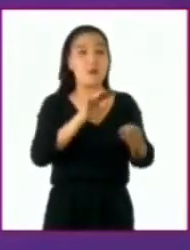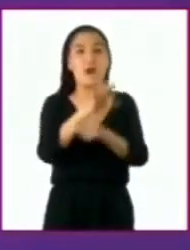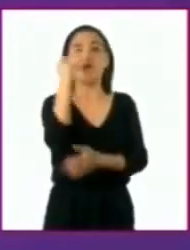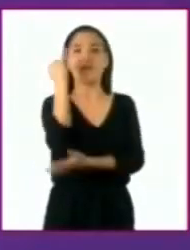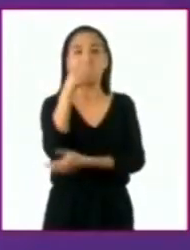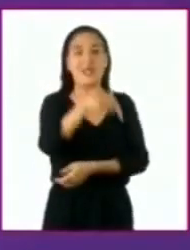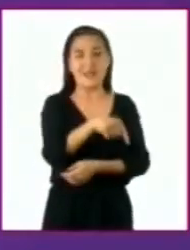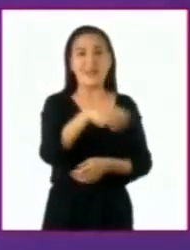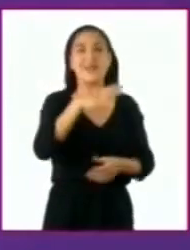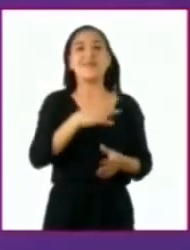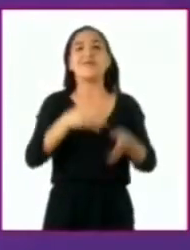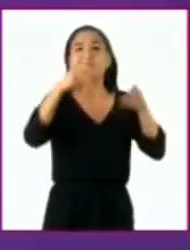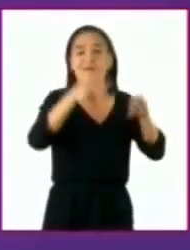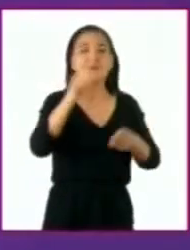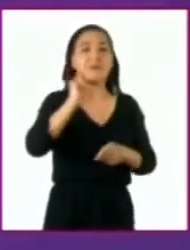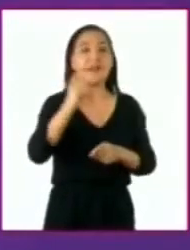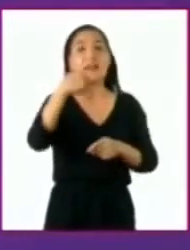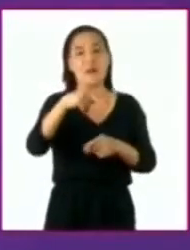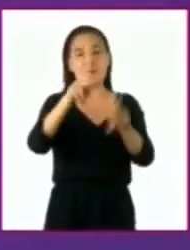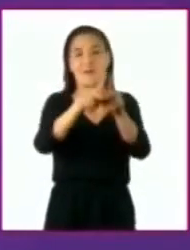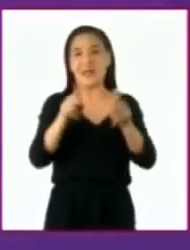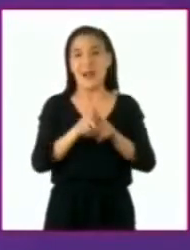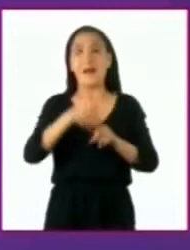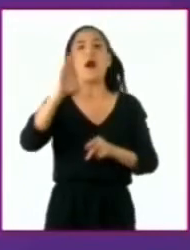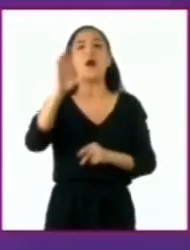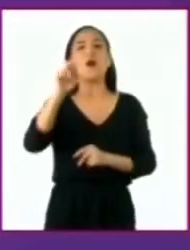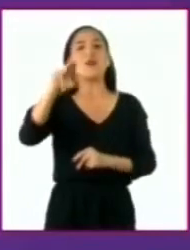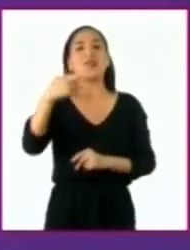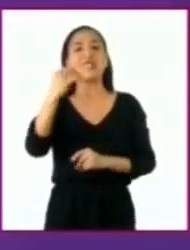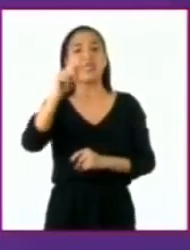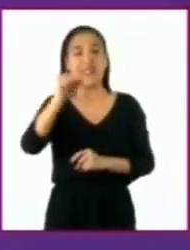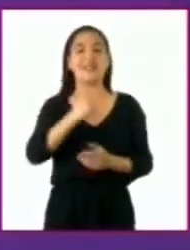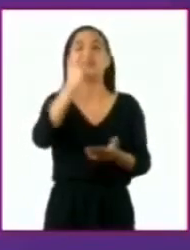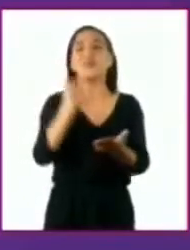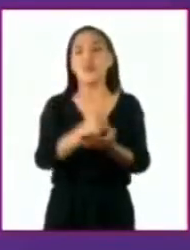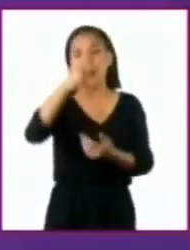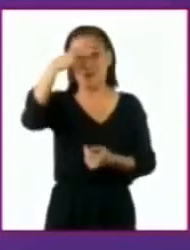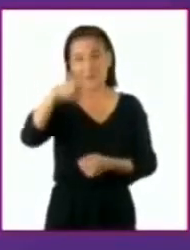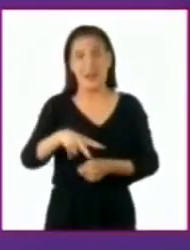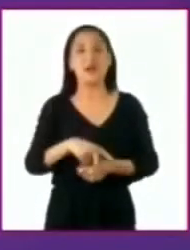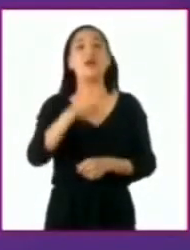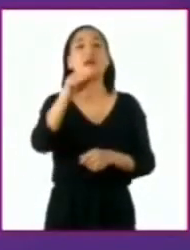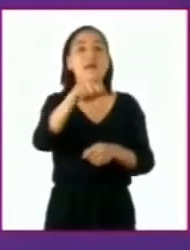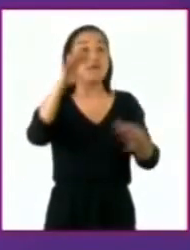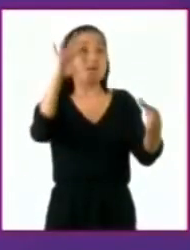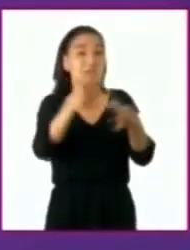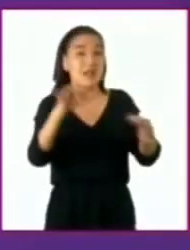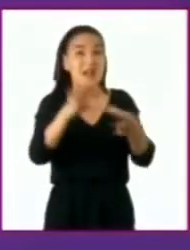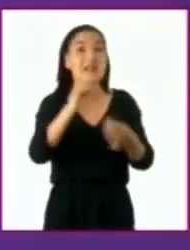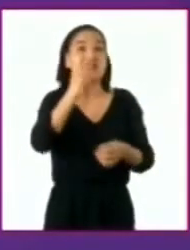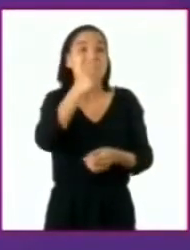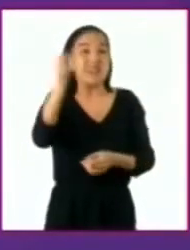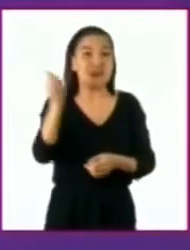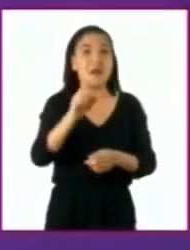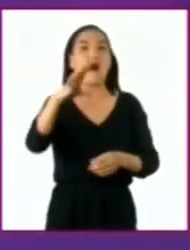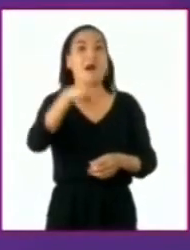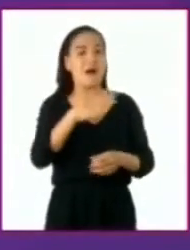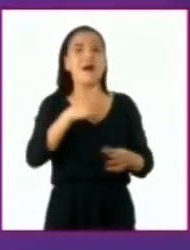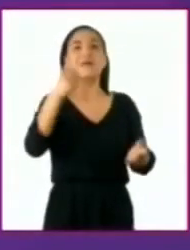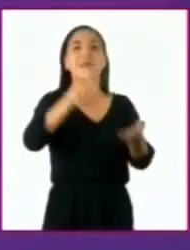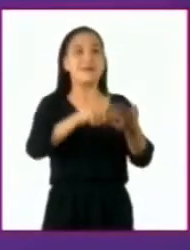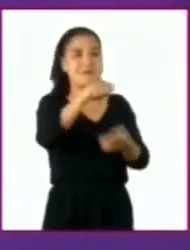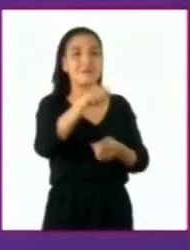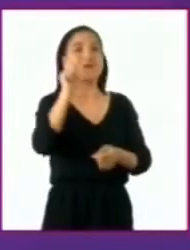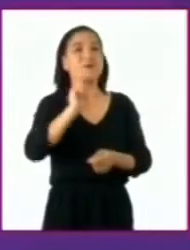se conoce como la Plaza de la Conchita en la Ciudad de México. Se cuenta que algunas personas han visto al fantasma de